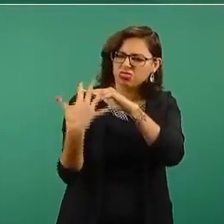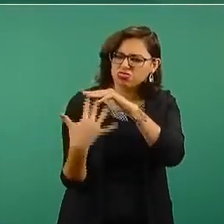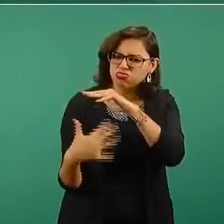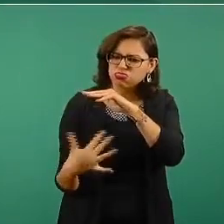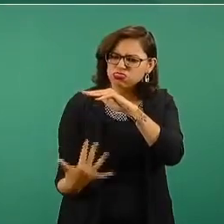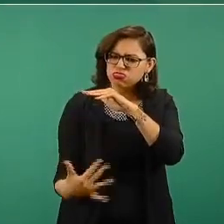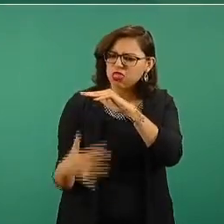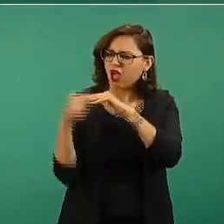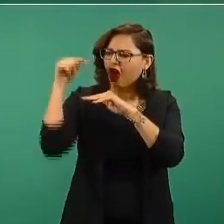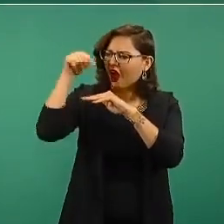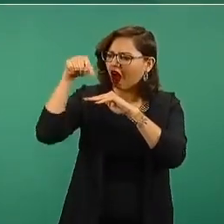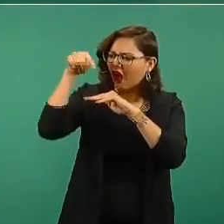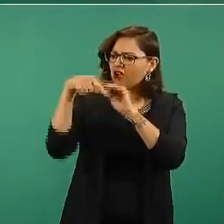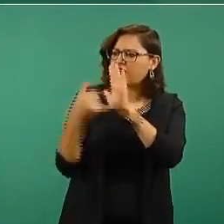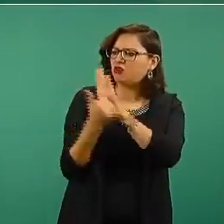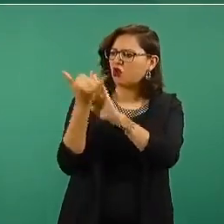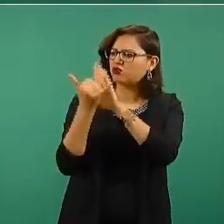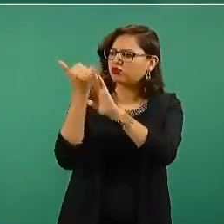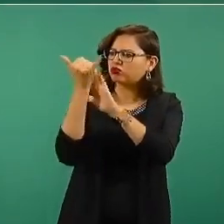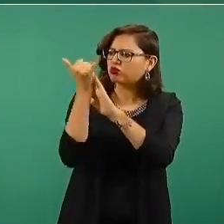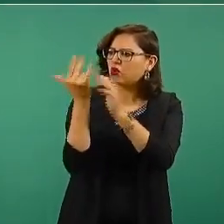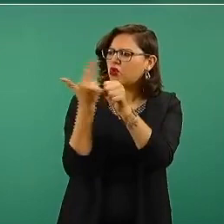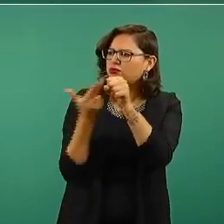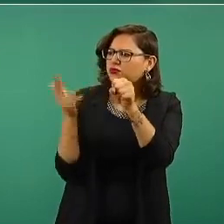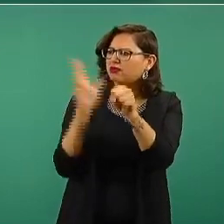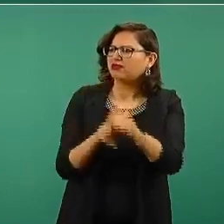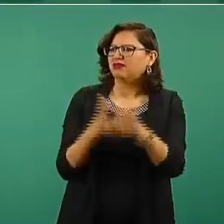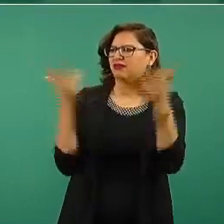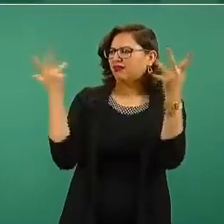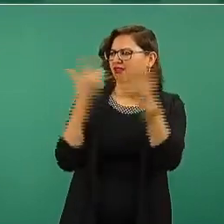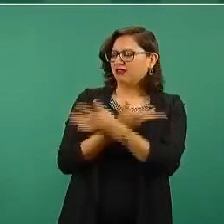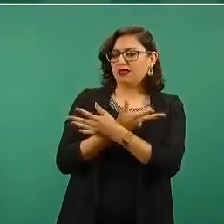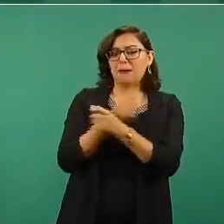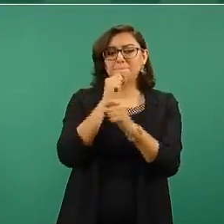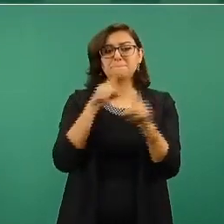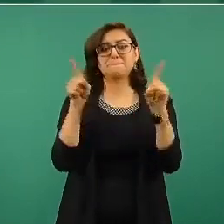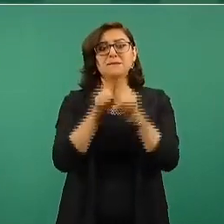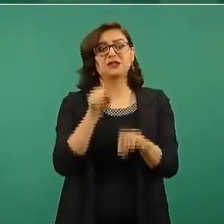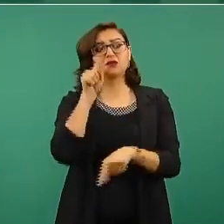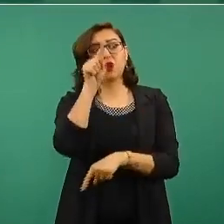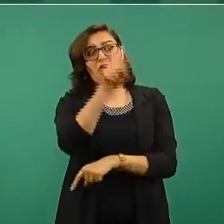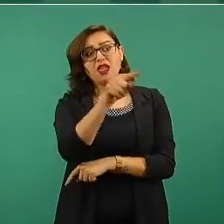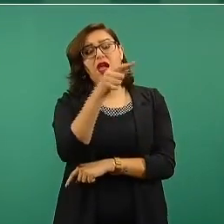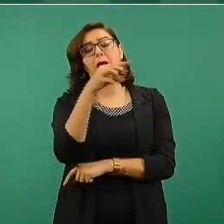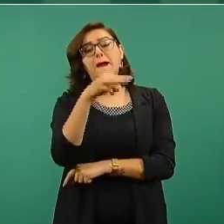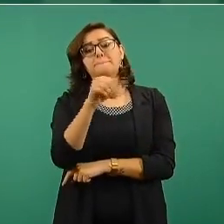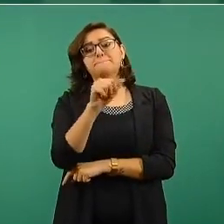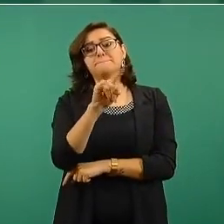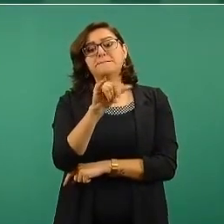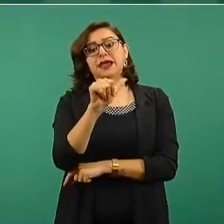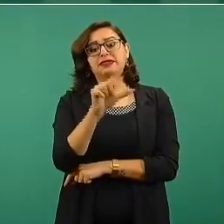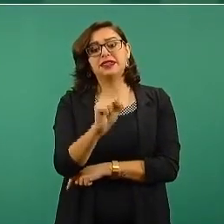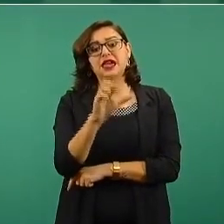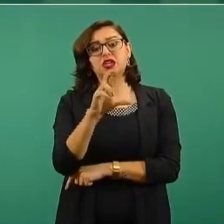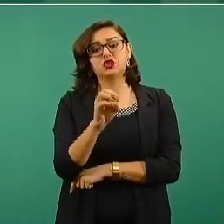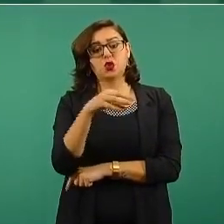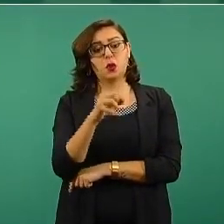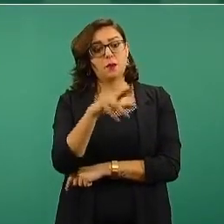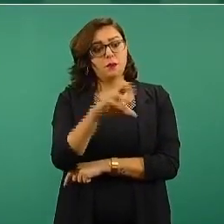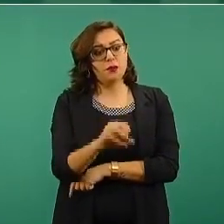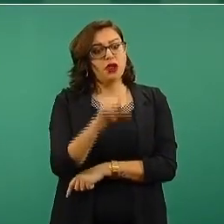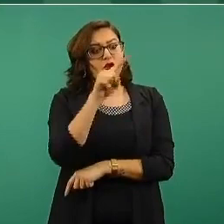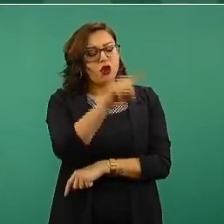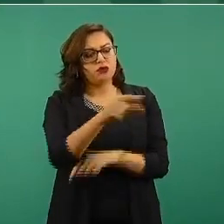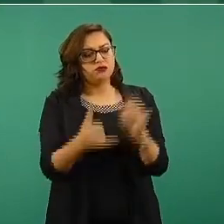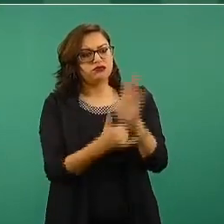Recuerdo el de Matías Romero, que de plano ya no vamos a poder continuar construyéndolo porque se hizo